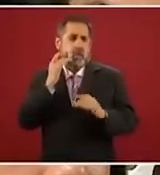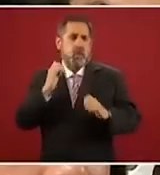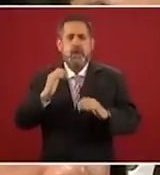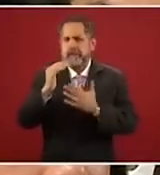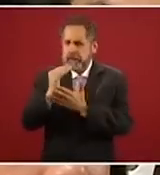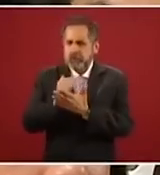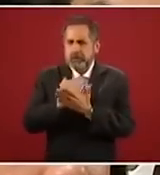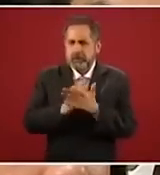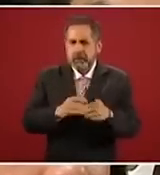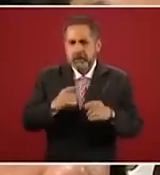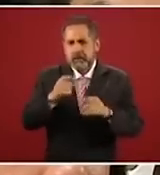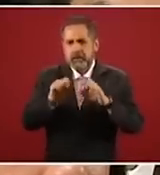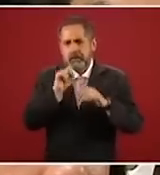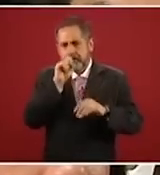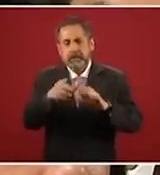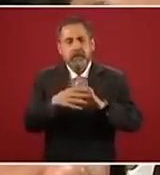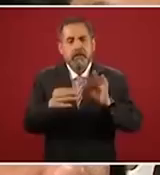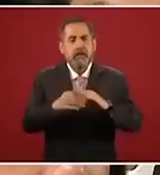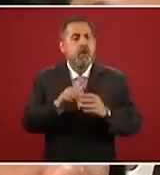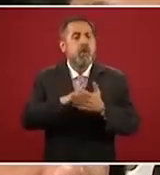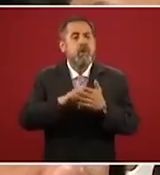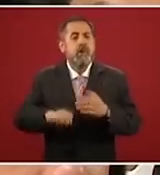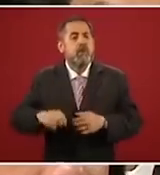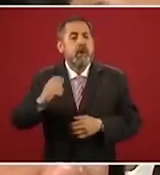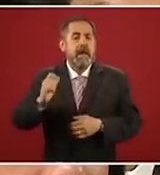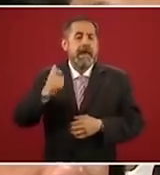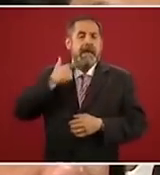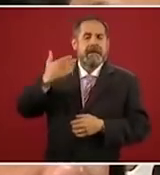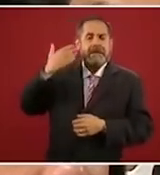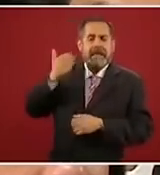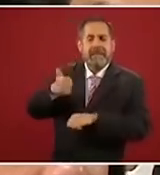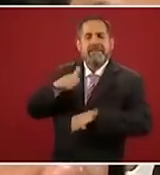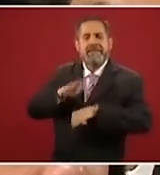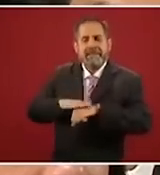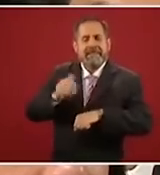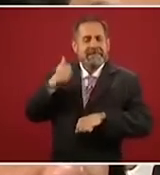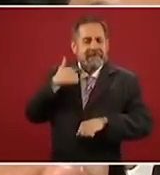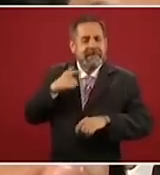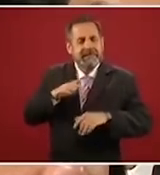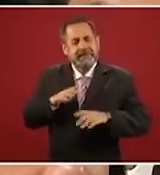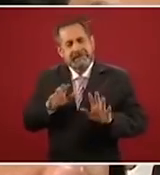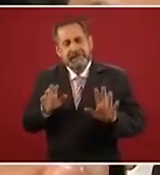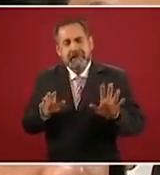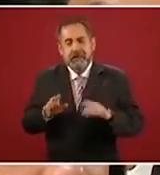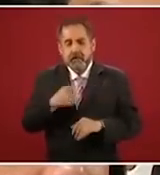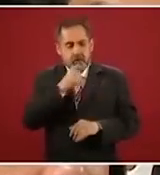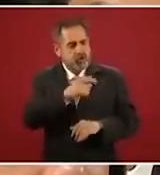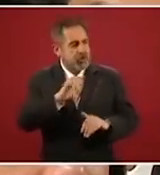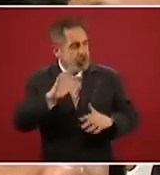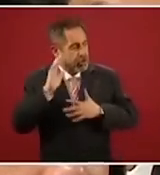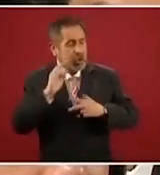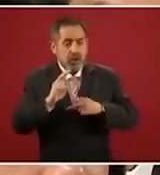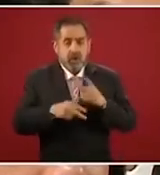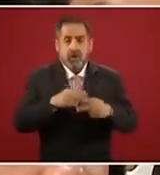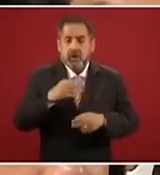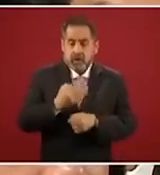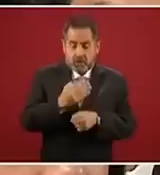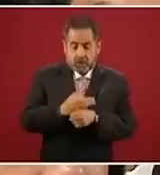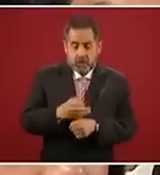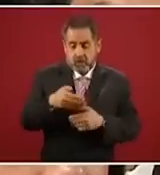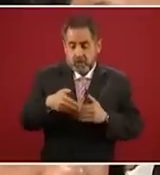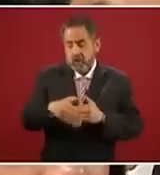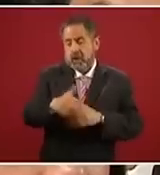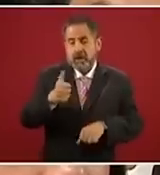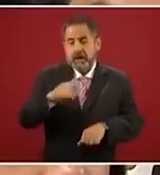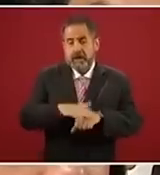Tengo entendido de los excesos que se llevaron a cabo en las administraciones pasadas y se comprometió con los empresarios en que en su administración